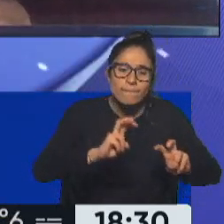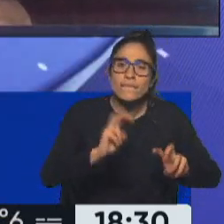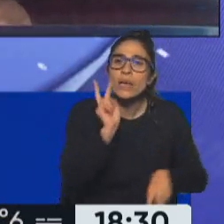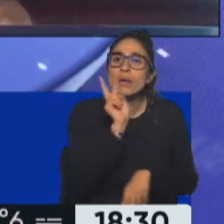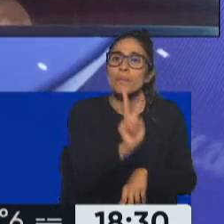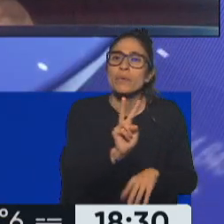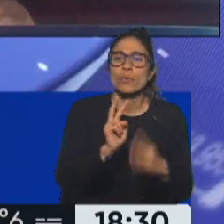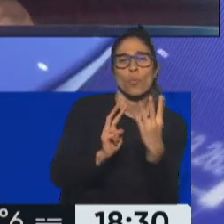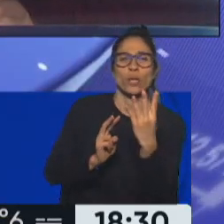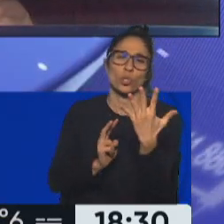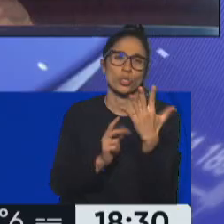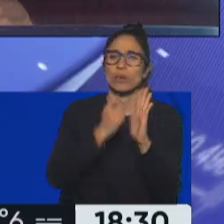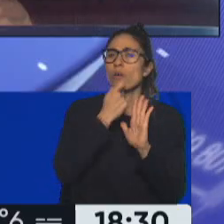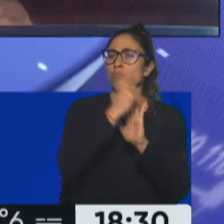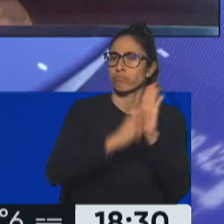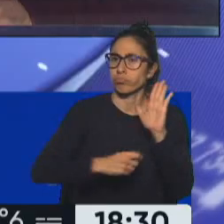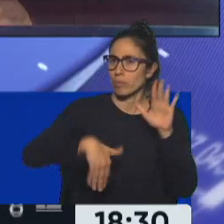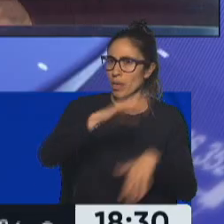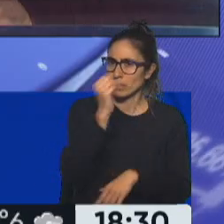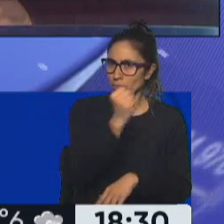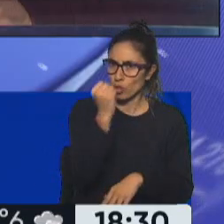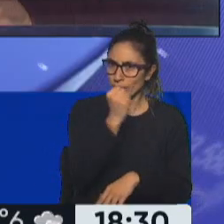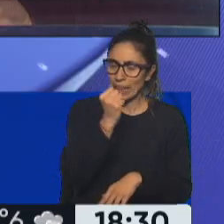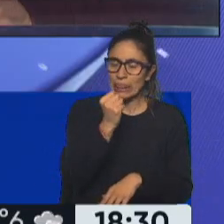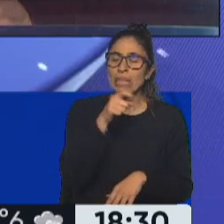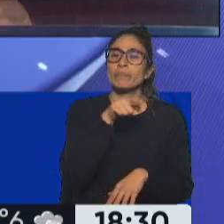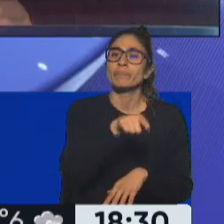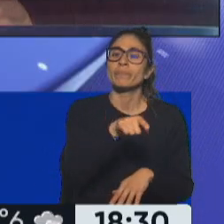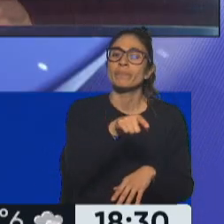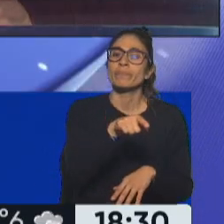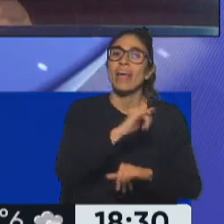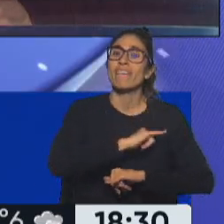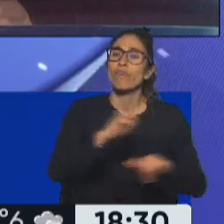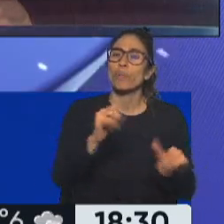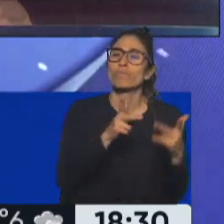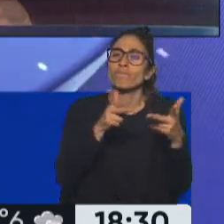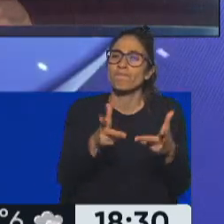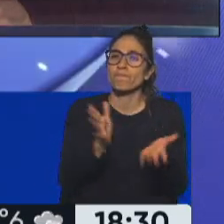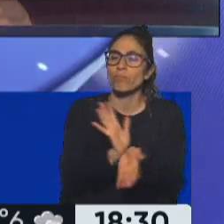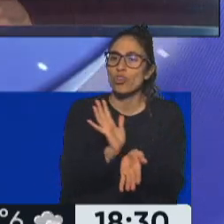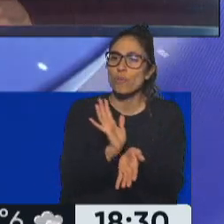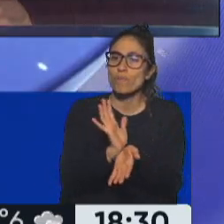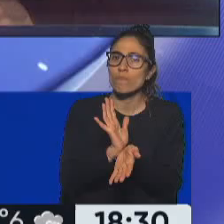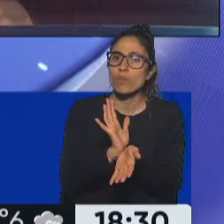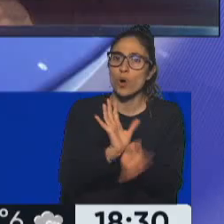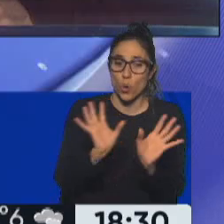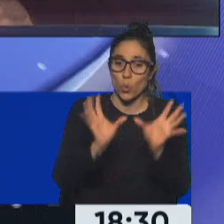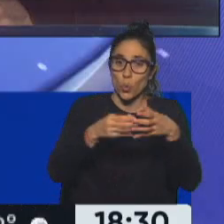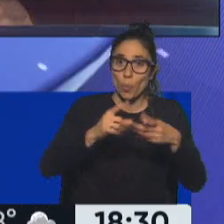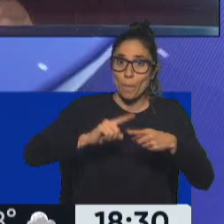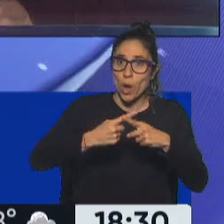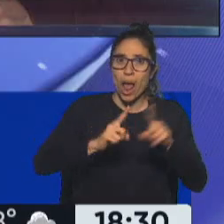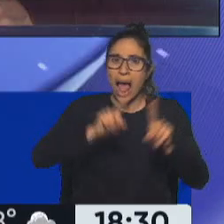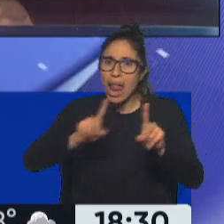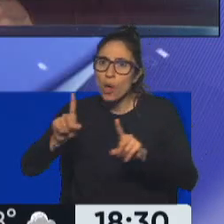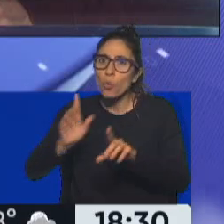que salieron esta semana, es que ninguna de las agrupaciones logra tener mayoría, si bien hay